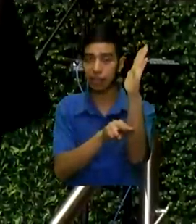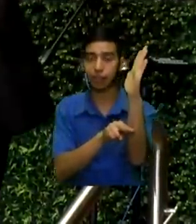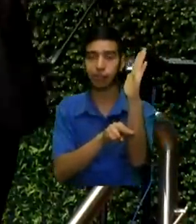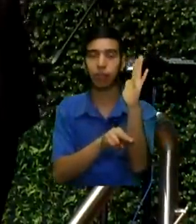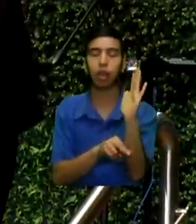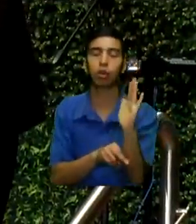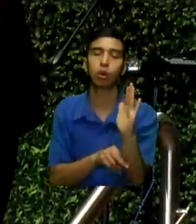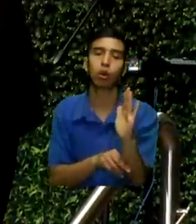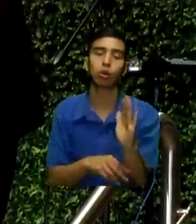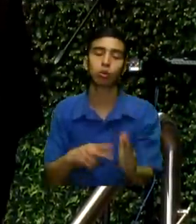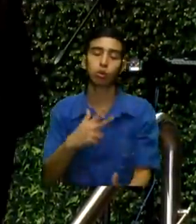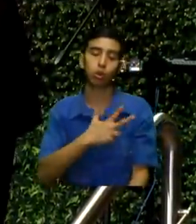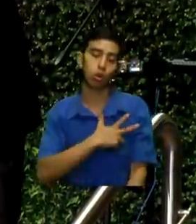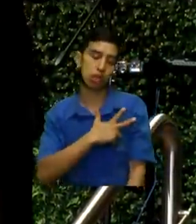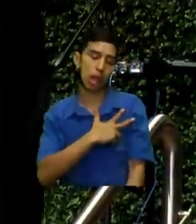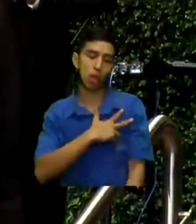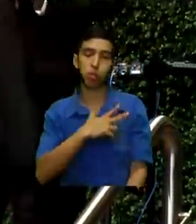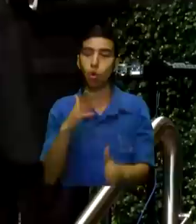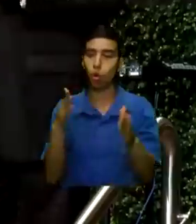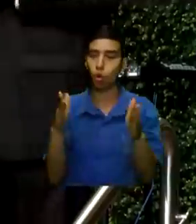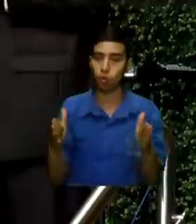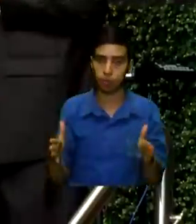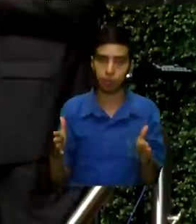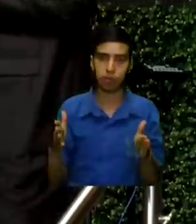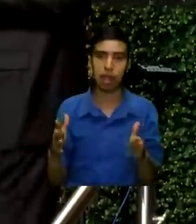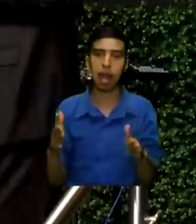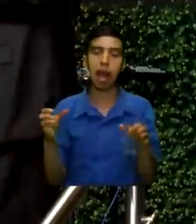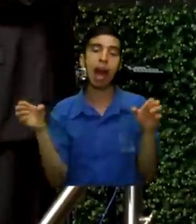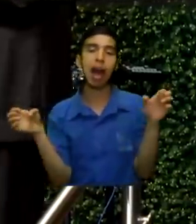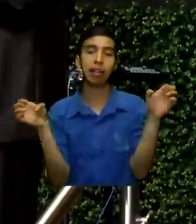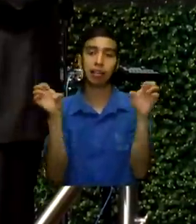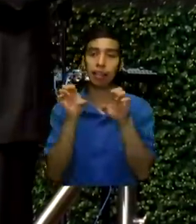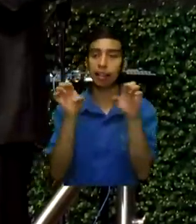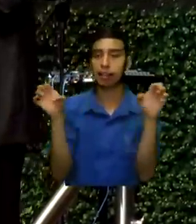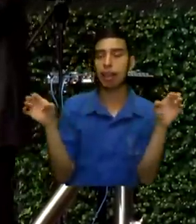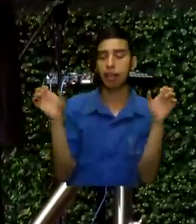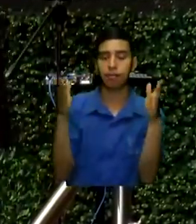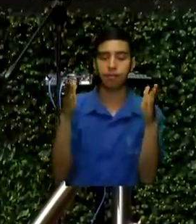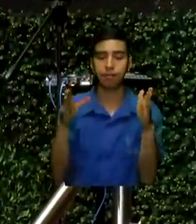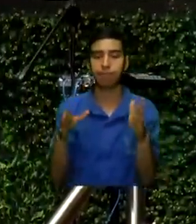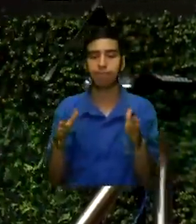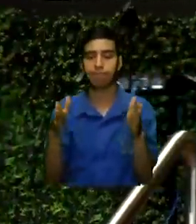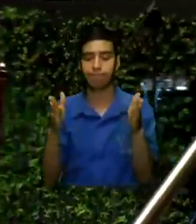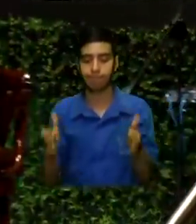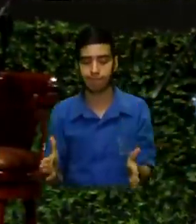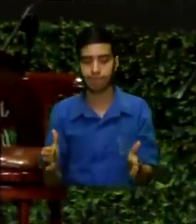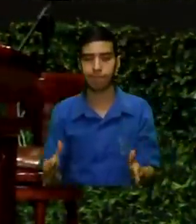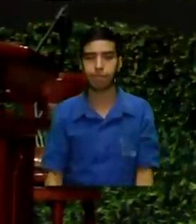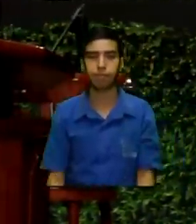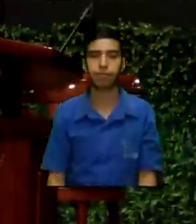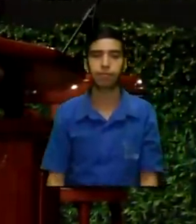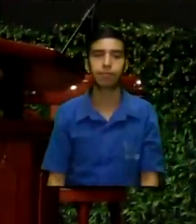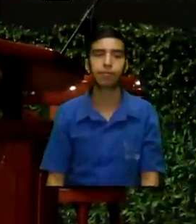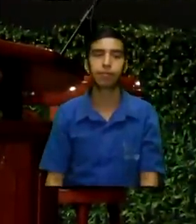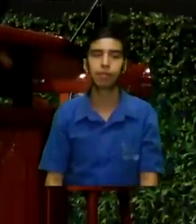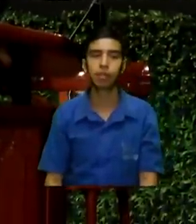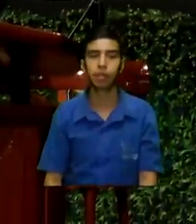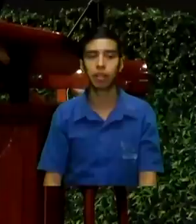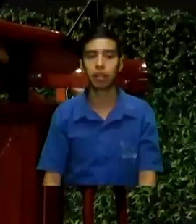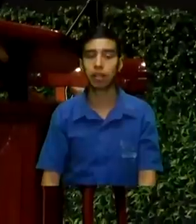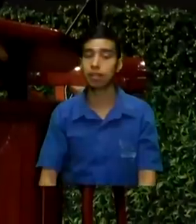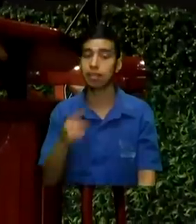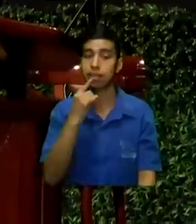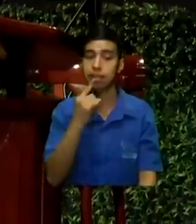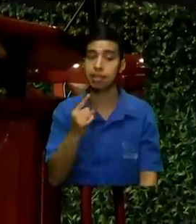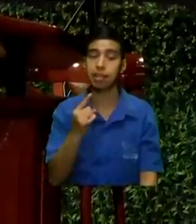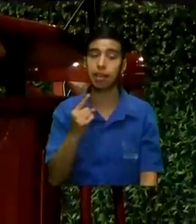Eso en el capítulo 2, ¿verdad? Ahora en el capítulo 4, Pablo dice, he peleado,